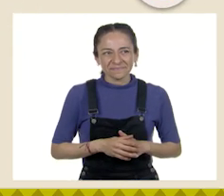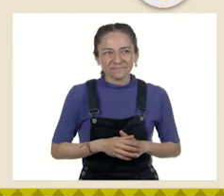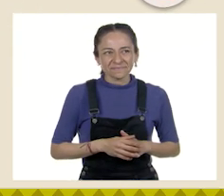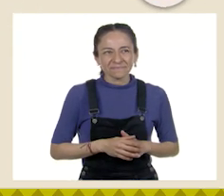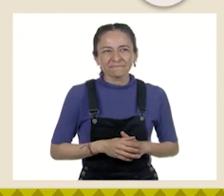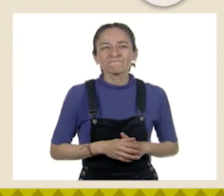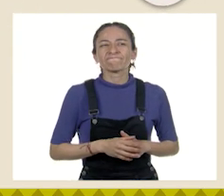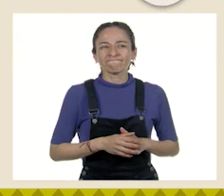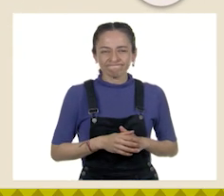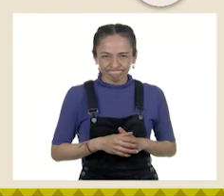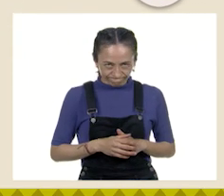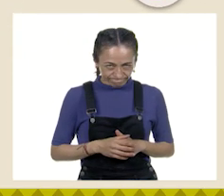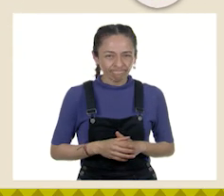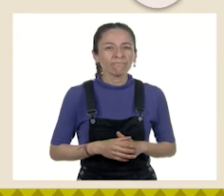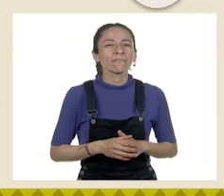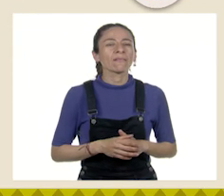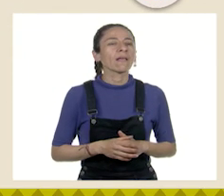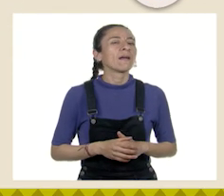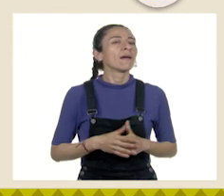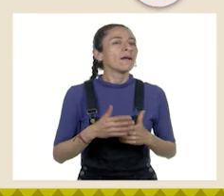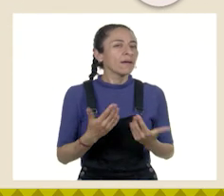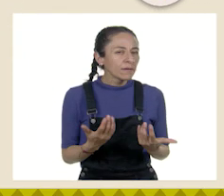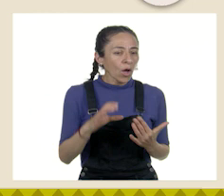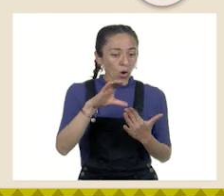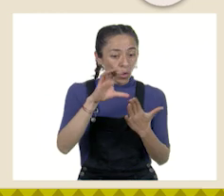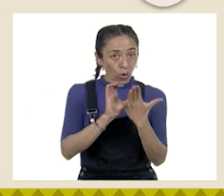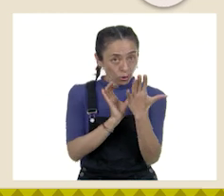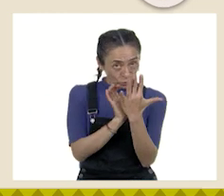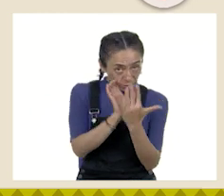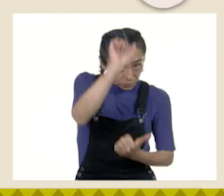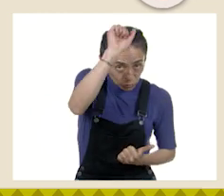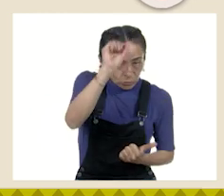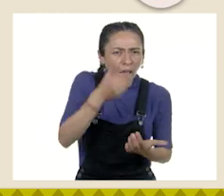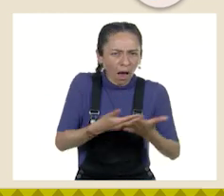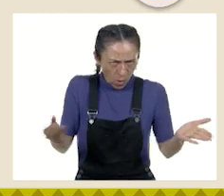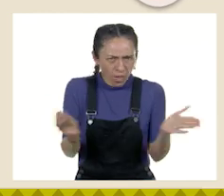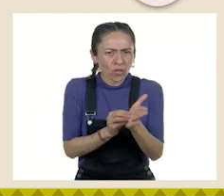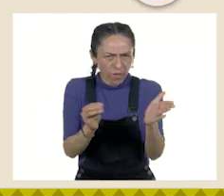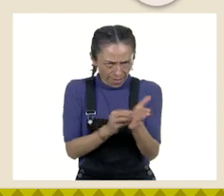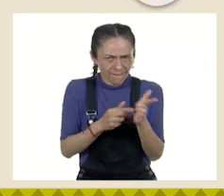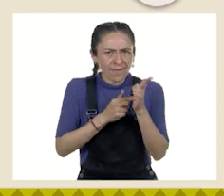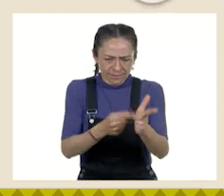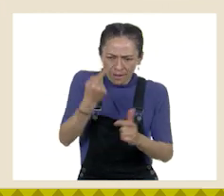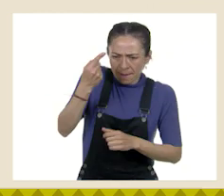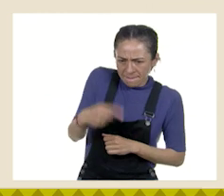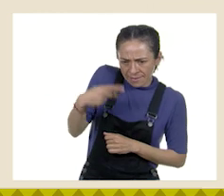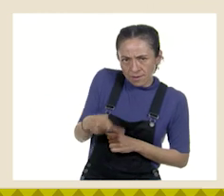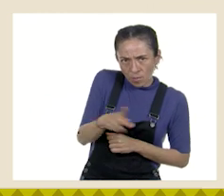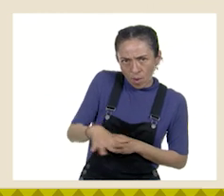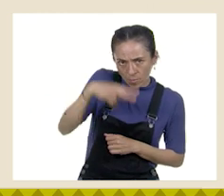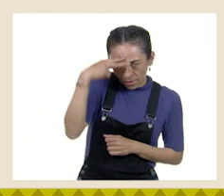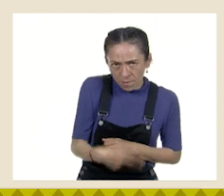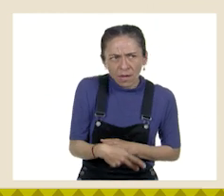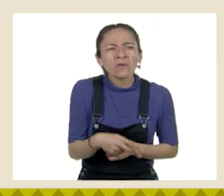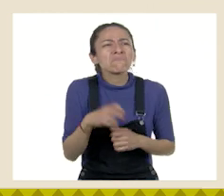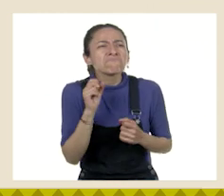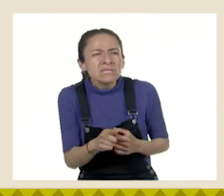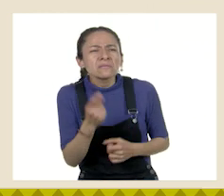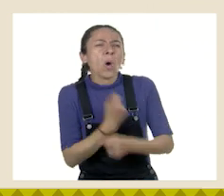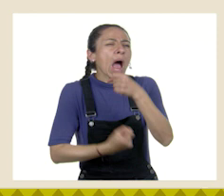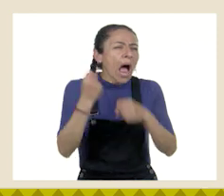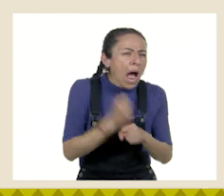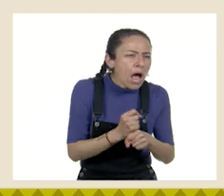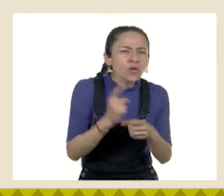¿En qué año y dónde se aprobó la Constitución que nos rige como mexicanos actualmente? A.